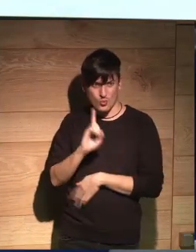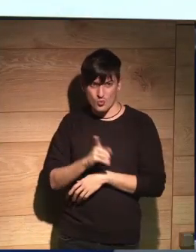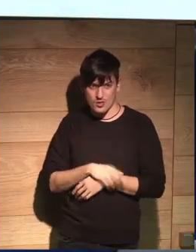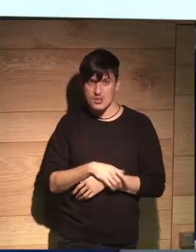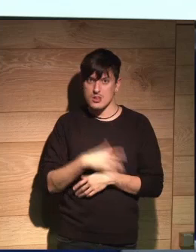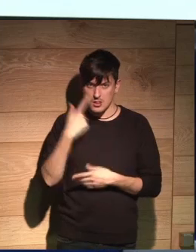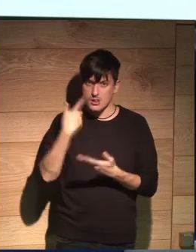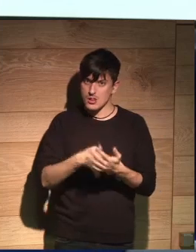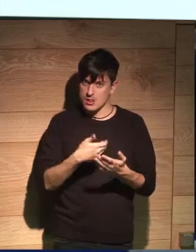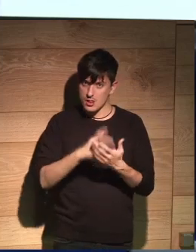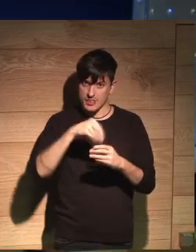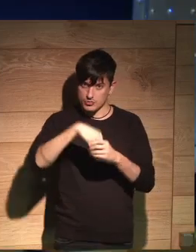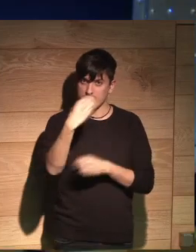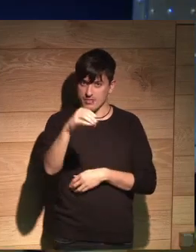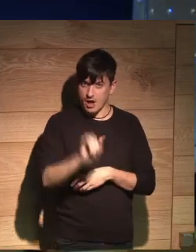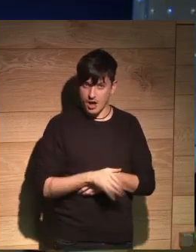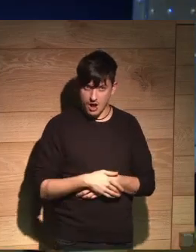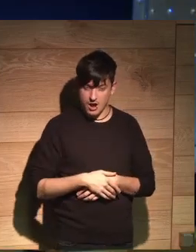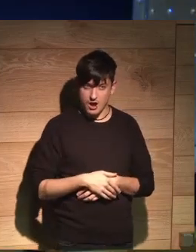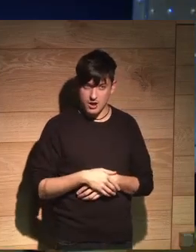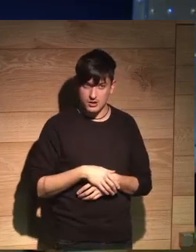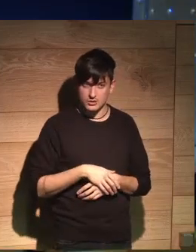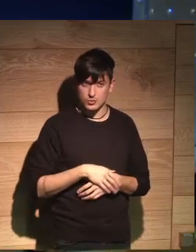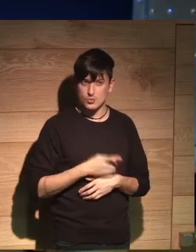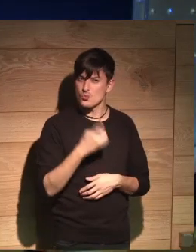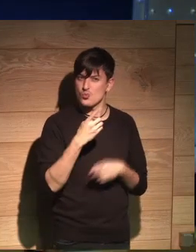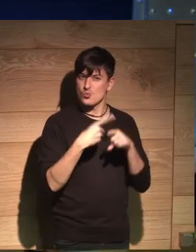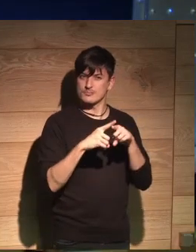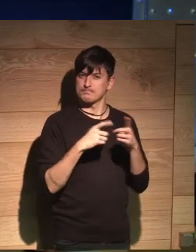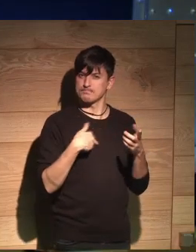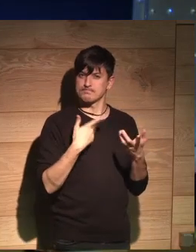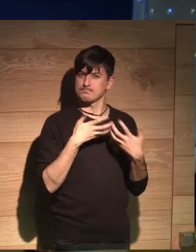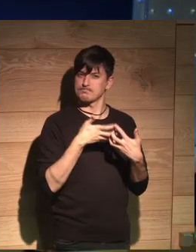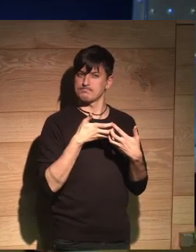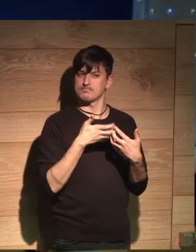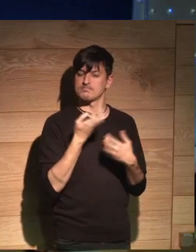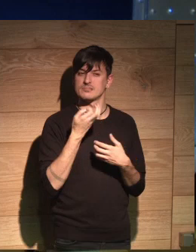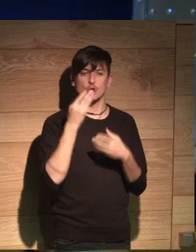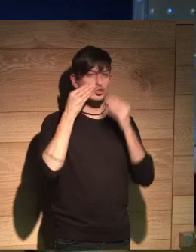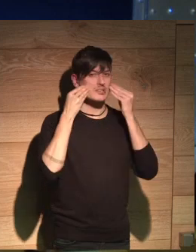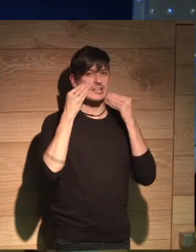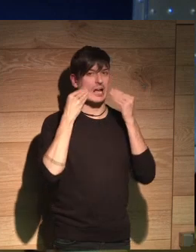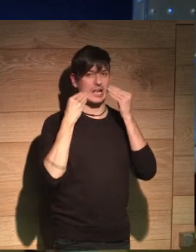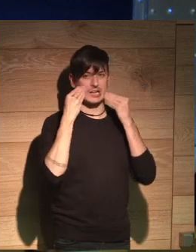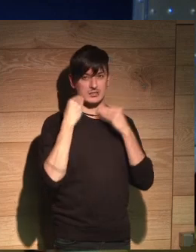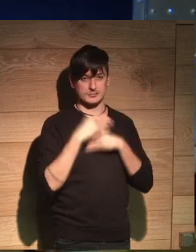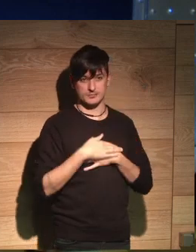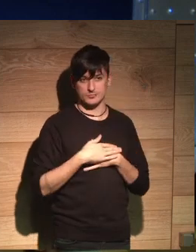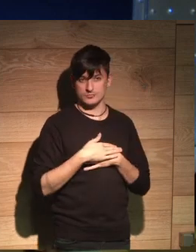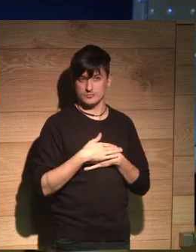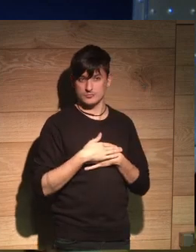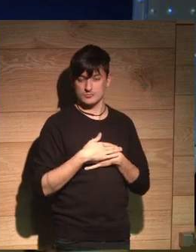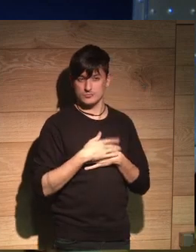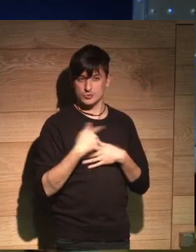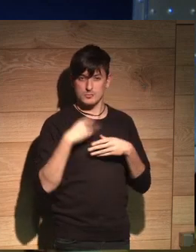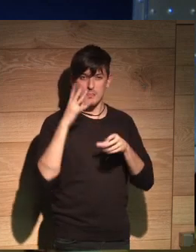que están. Uno de mis caballos de batalla durante mucho tiempo ha sido la cosmética, ¿de acuerdo? Creo que en el mundo